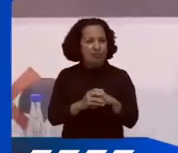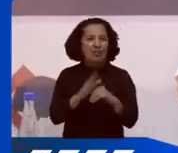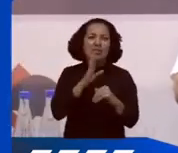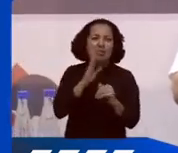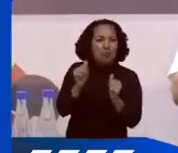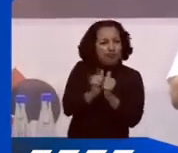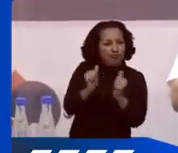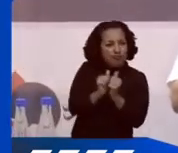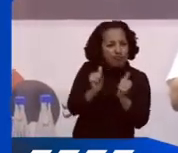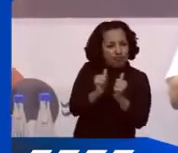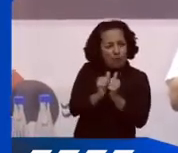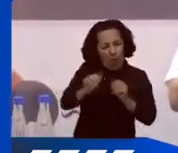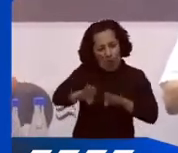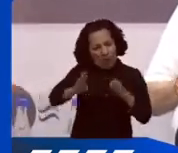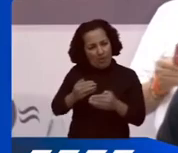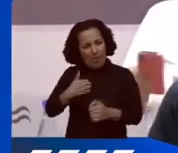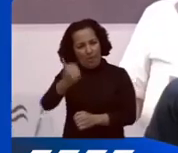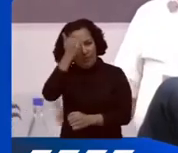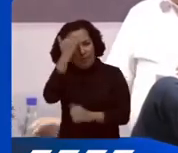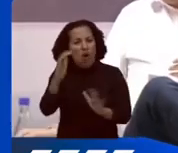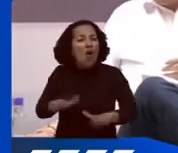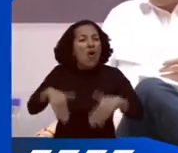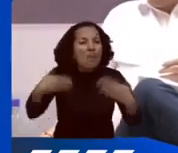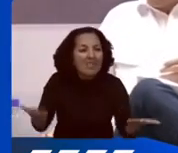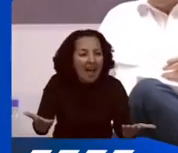acompañan en la mesa principal. ¿Cómo están?